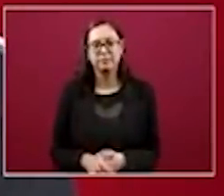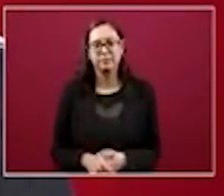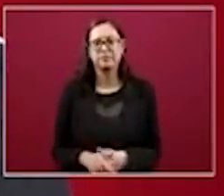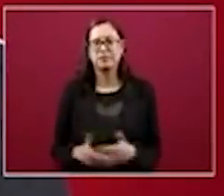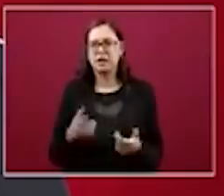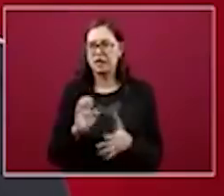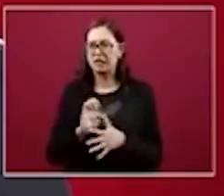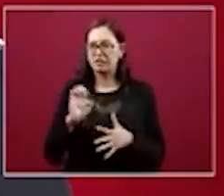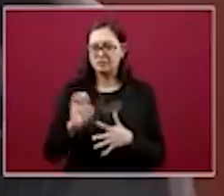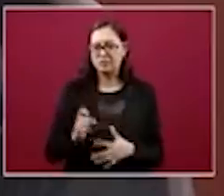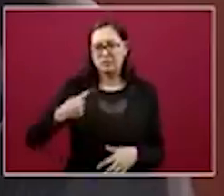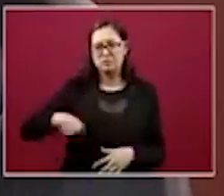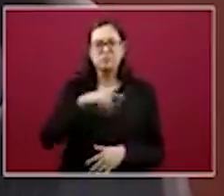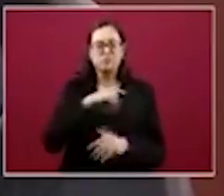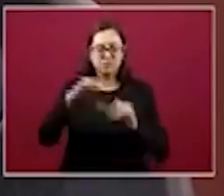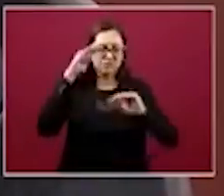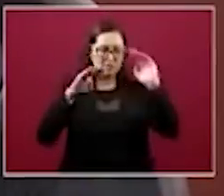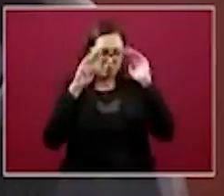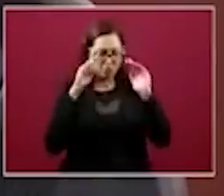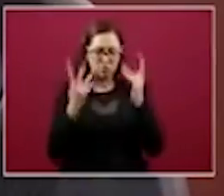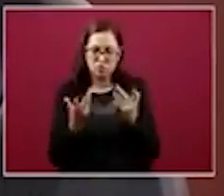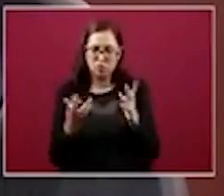Entonces, estamos buscando cómo